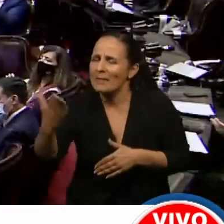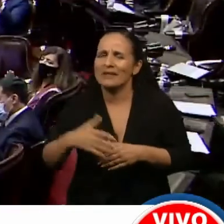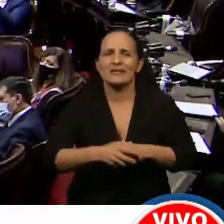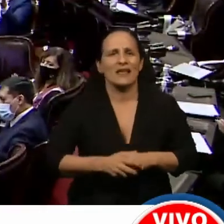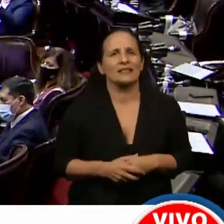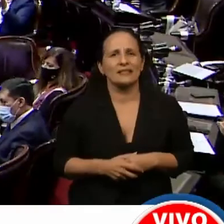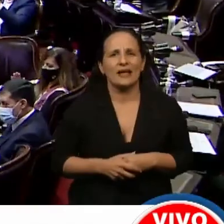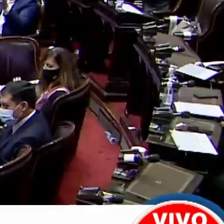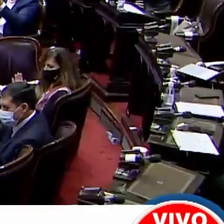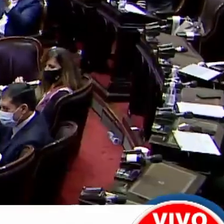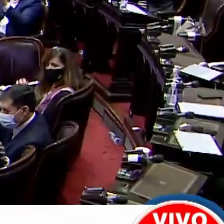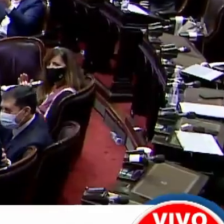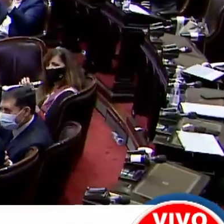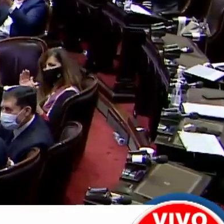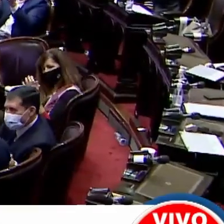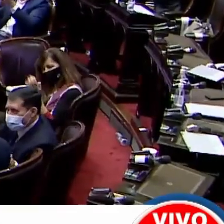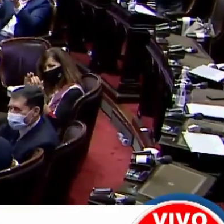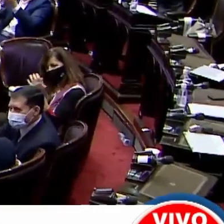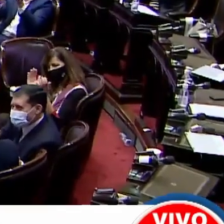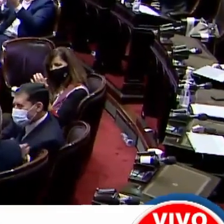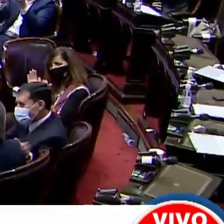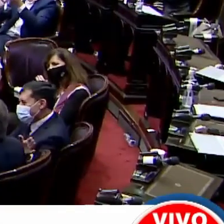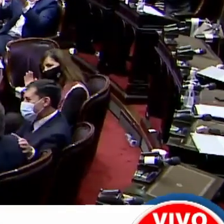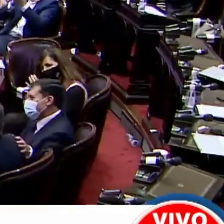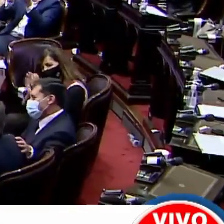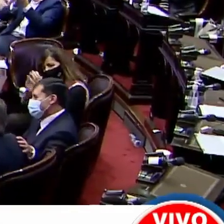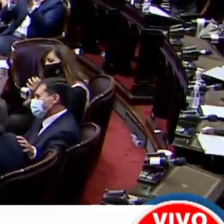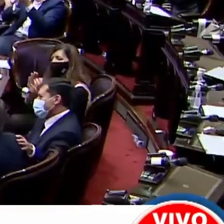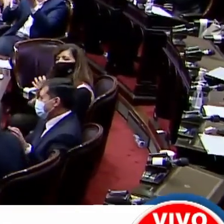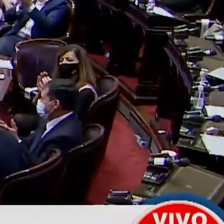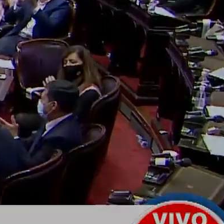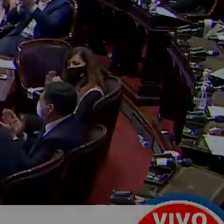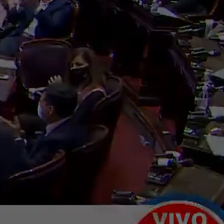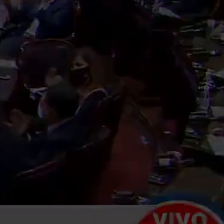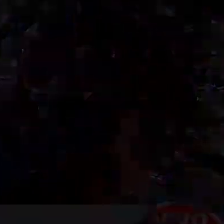Gracias, diputado.